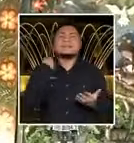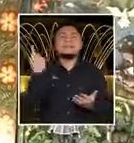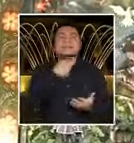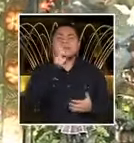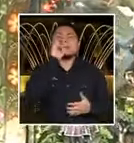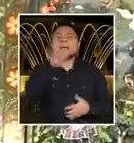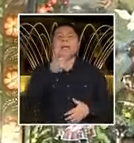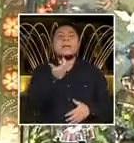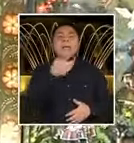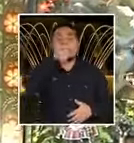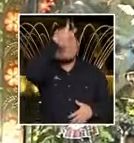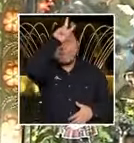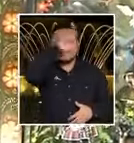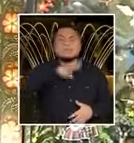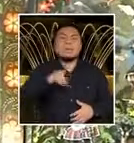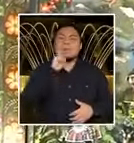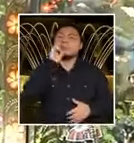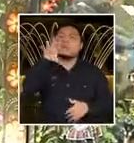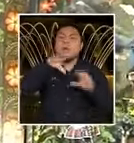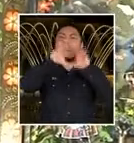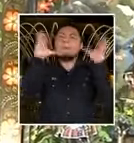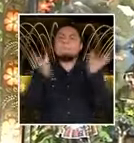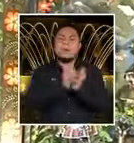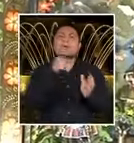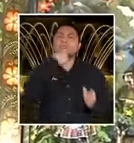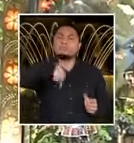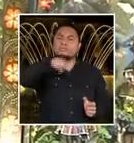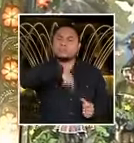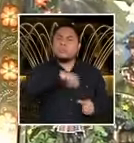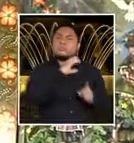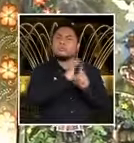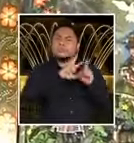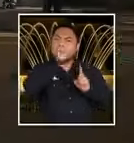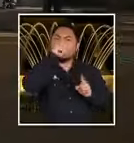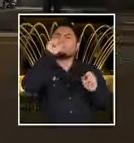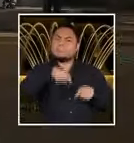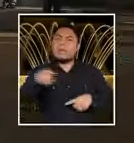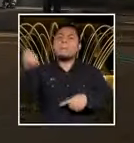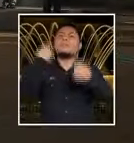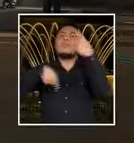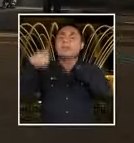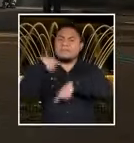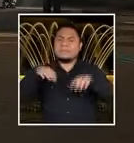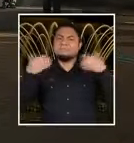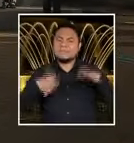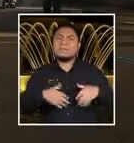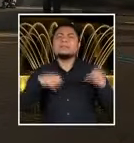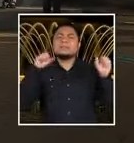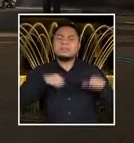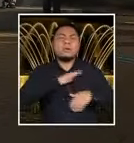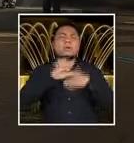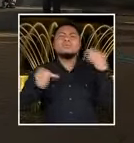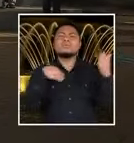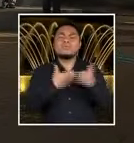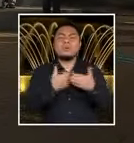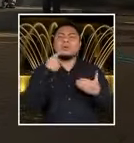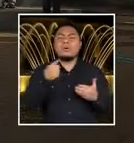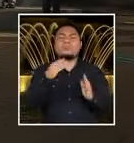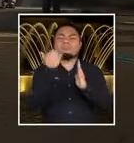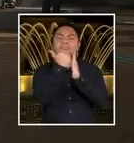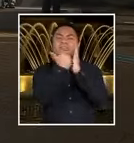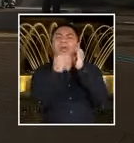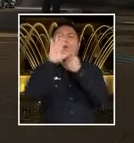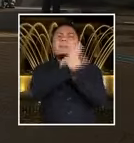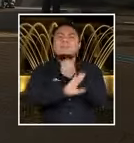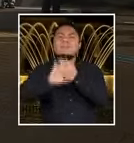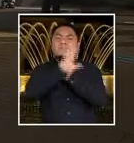nuestro país y al mundo que vamos a volver, que ya estamos preparados con todos los protocolos y las medidas